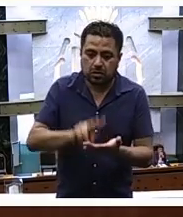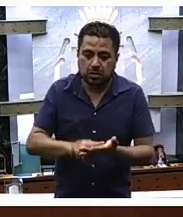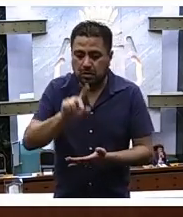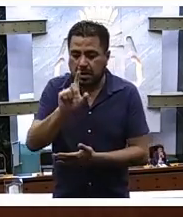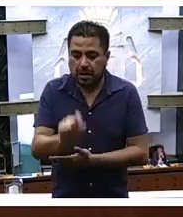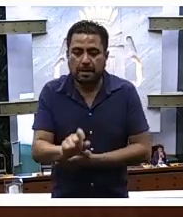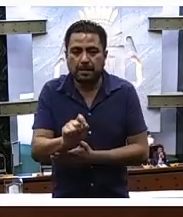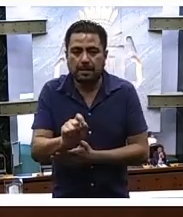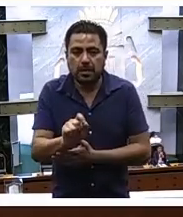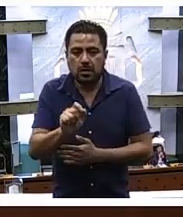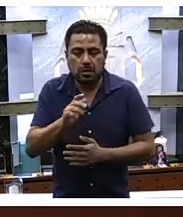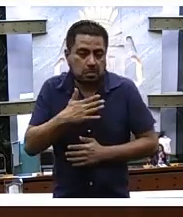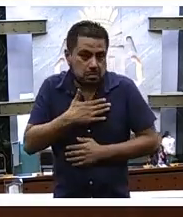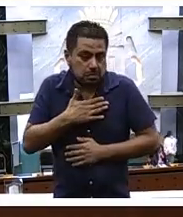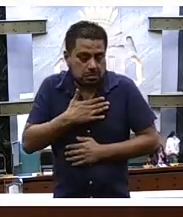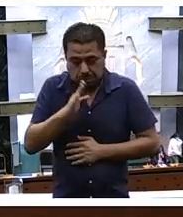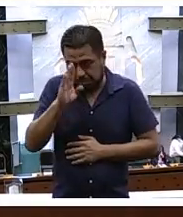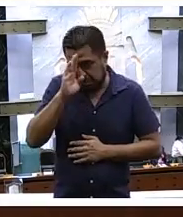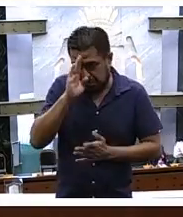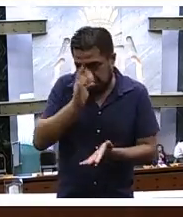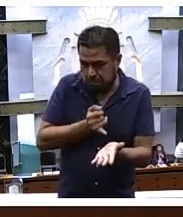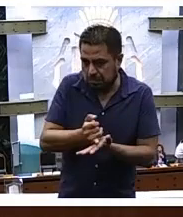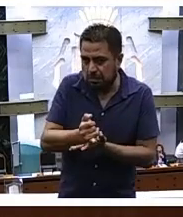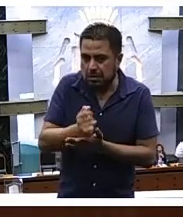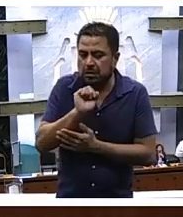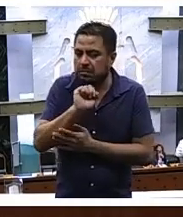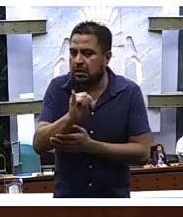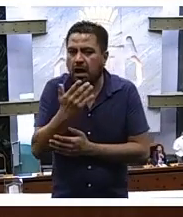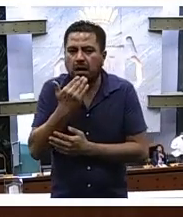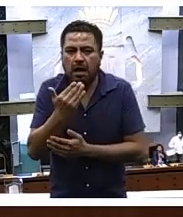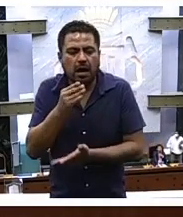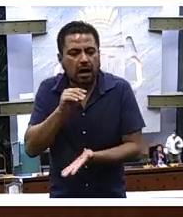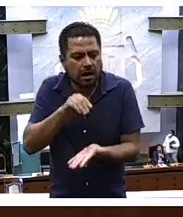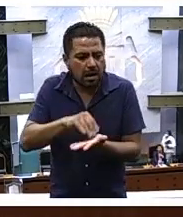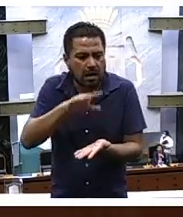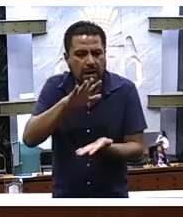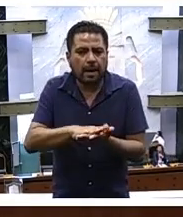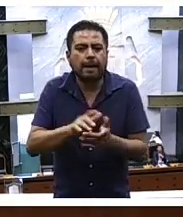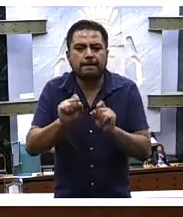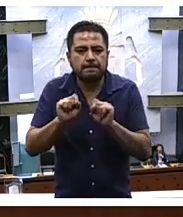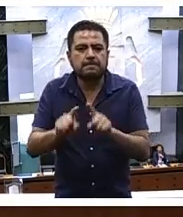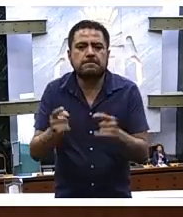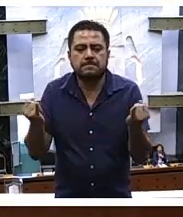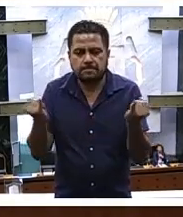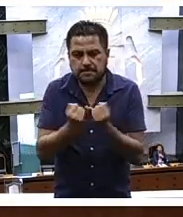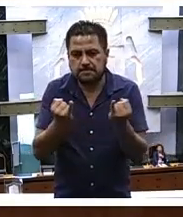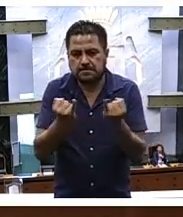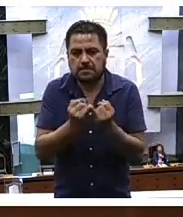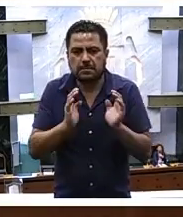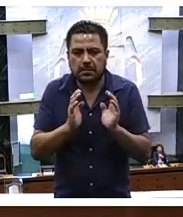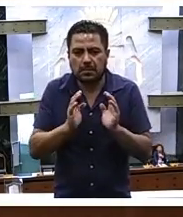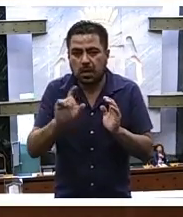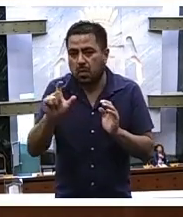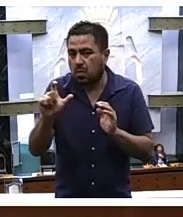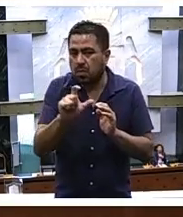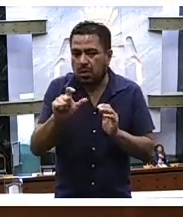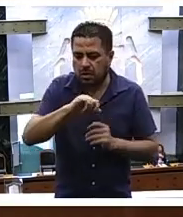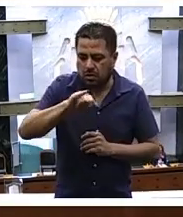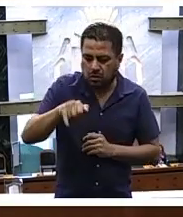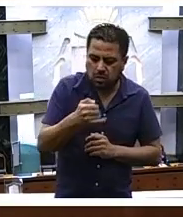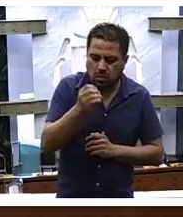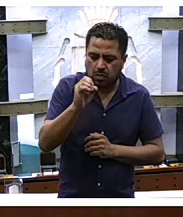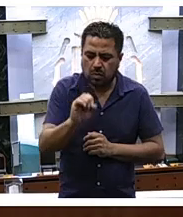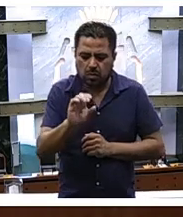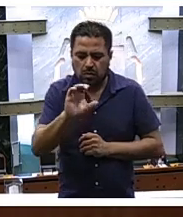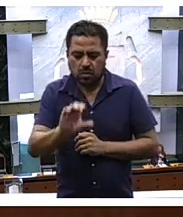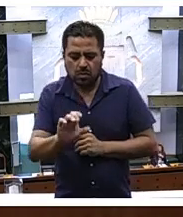136/2020, a nuestro juicio se acredita que se cumplieron con los principios y estándares establecidos en la misma. Que una vez que la Junta de Coordinación de